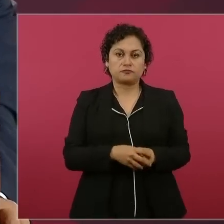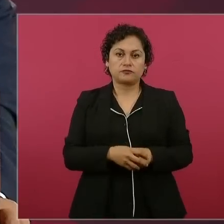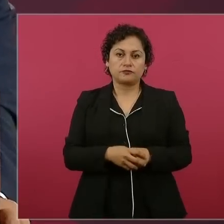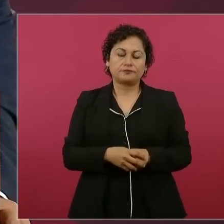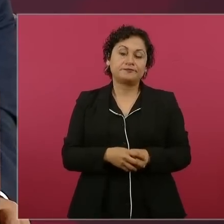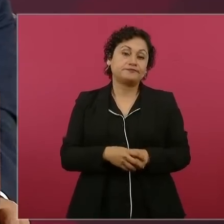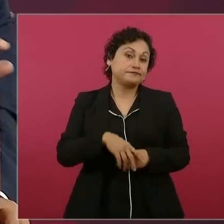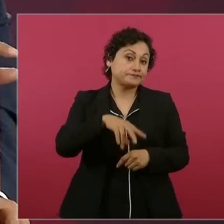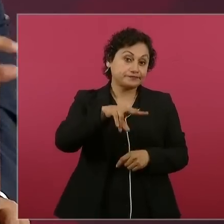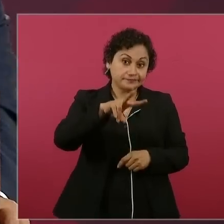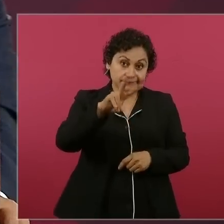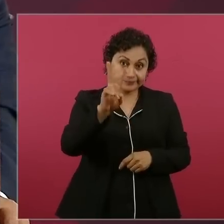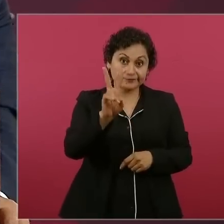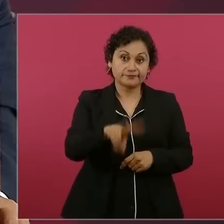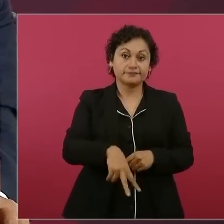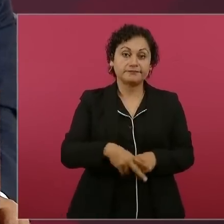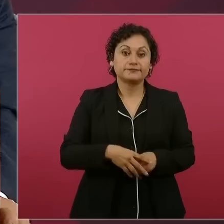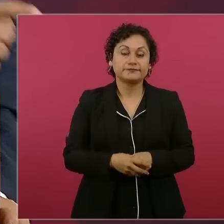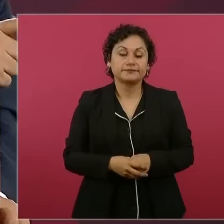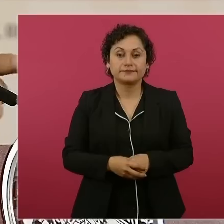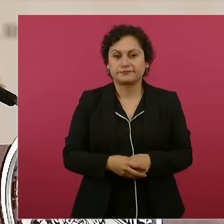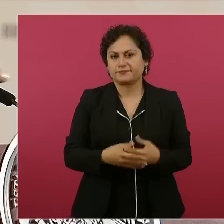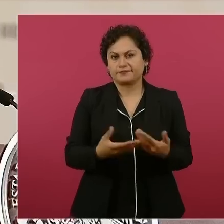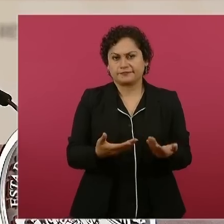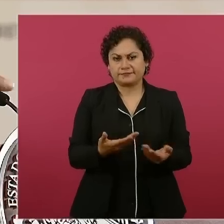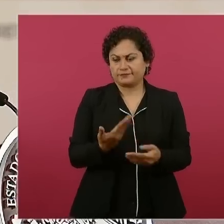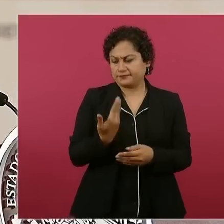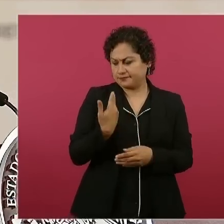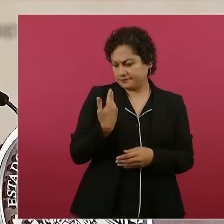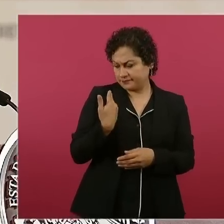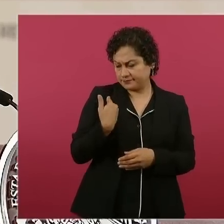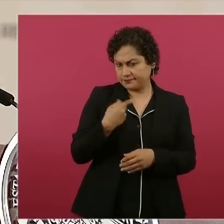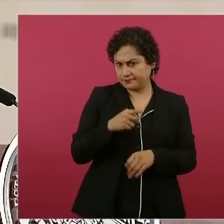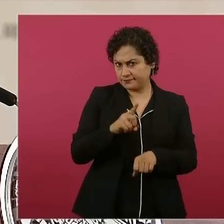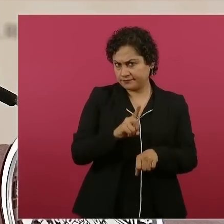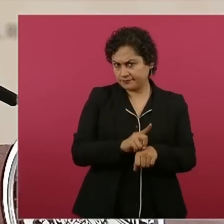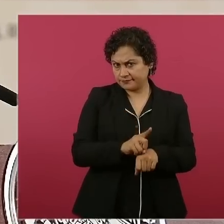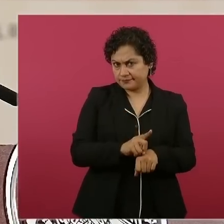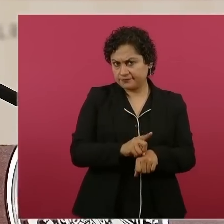Que la verdad en estos días